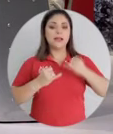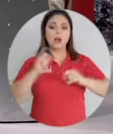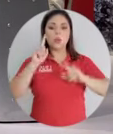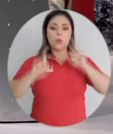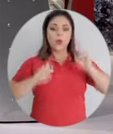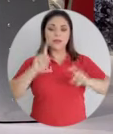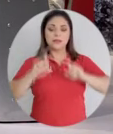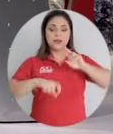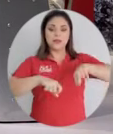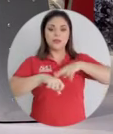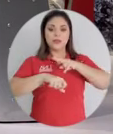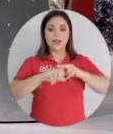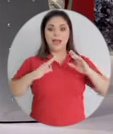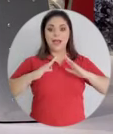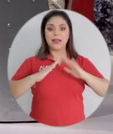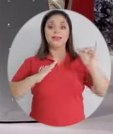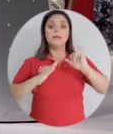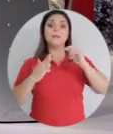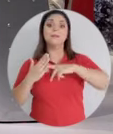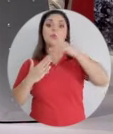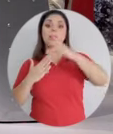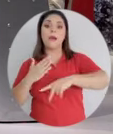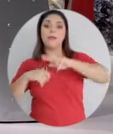como el programa Estado de la Nación,